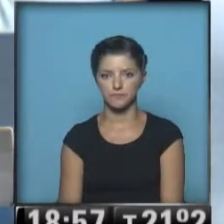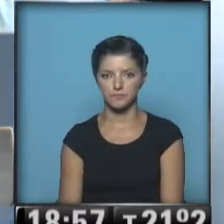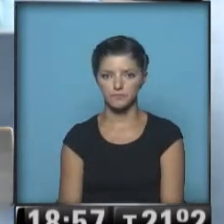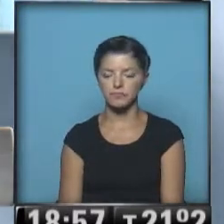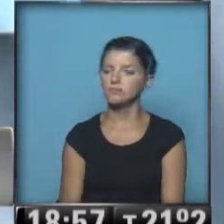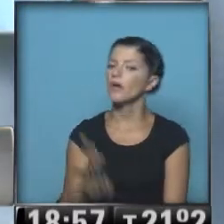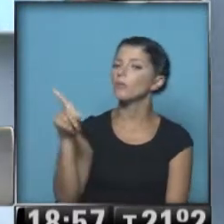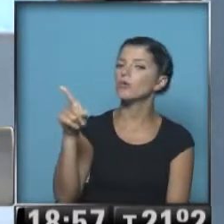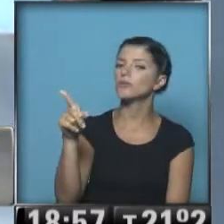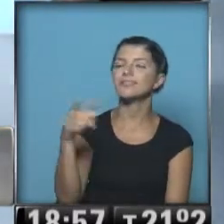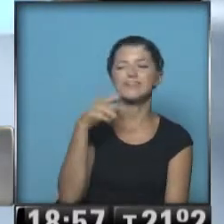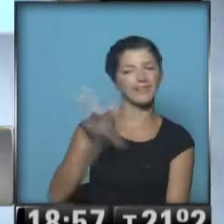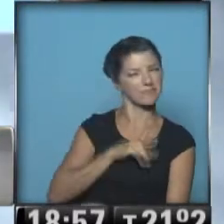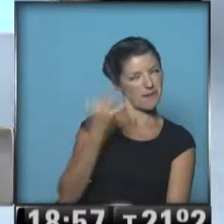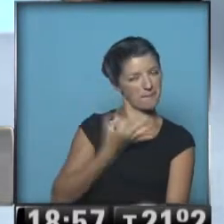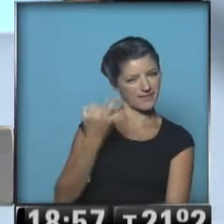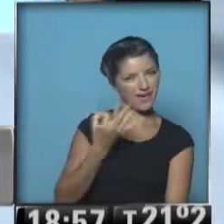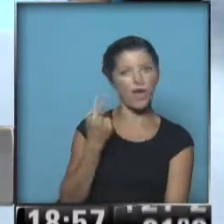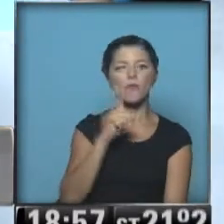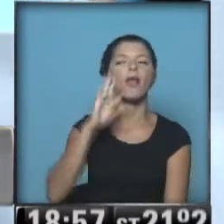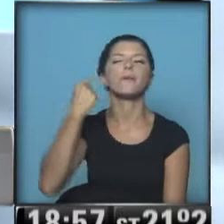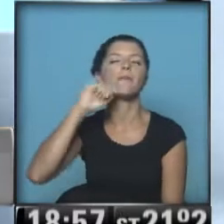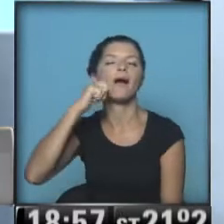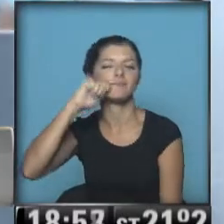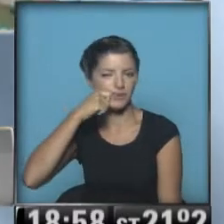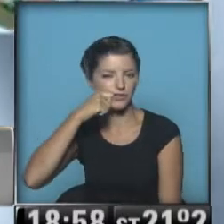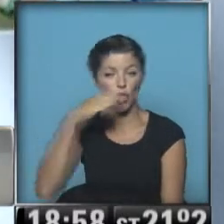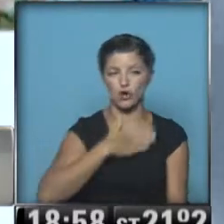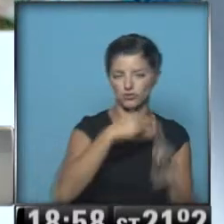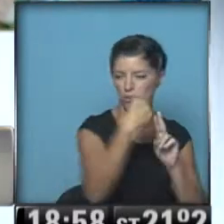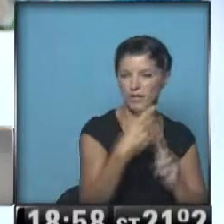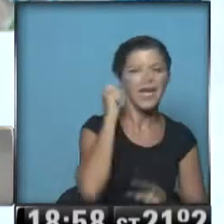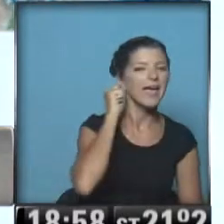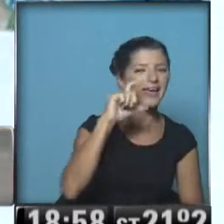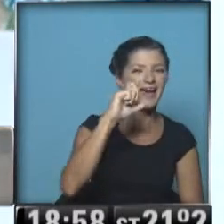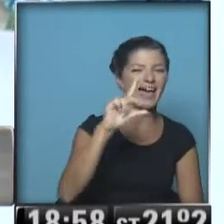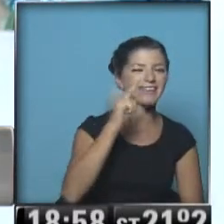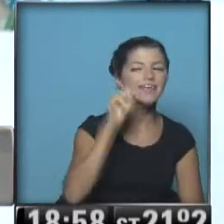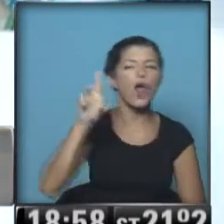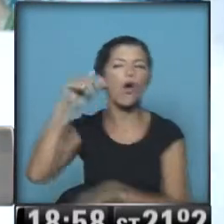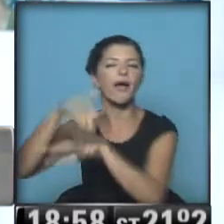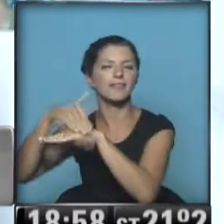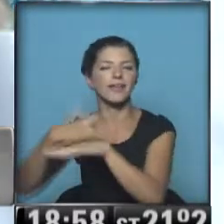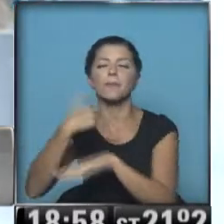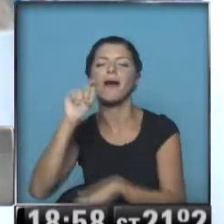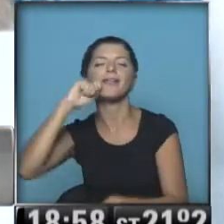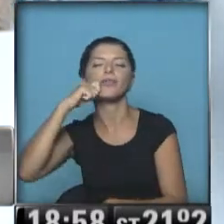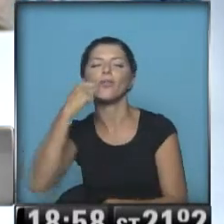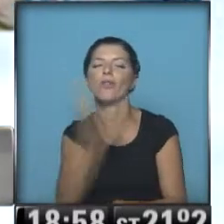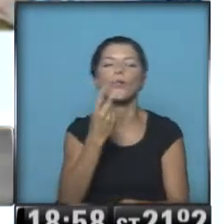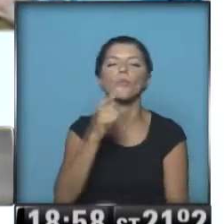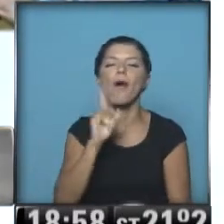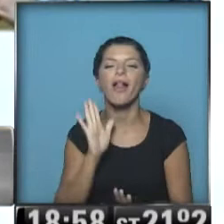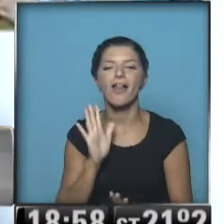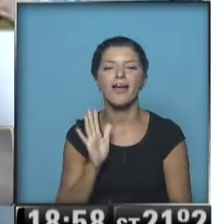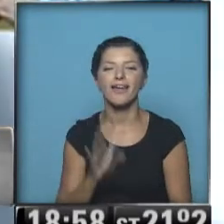Decime, Norita, con la mano en el corazón, ¿cuál es la más linda, las pasarelas nuestras allá del glaciar o esta de las cataratas? ¿Cuál quedó más linda?